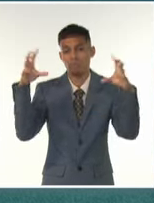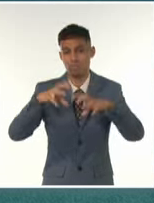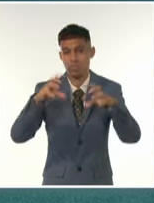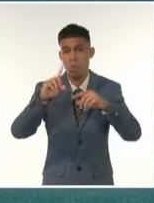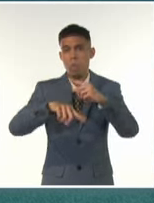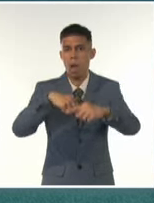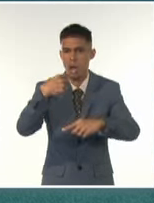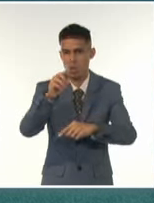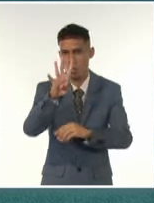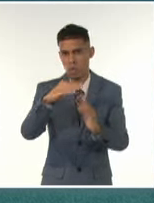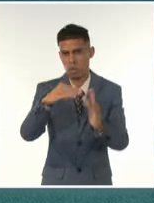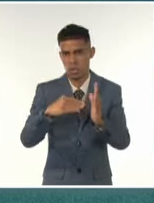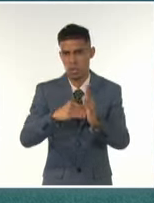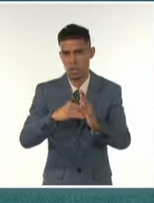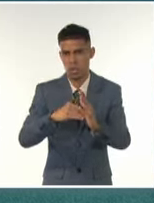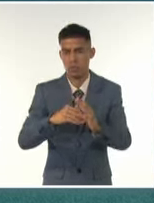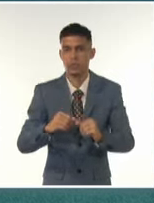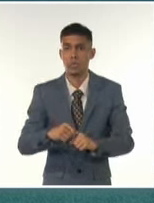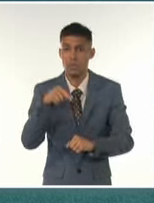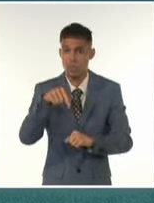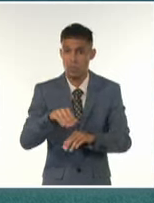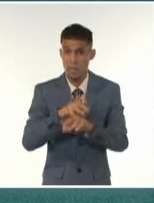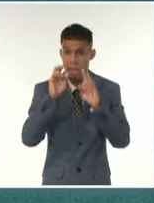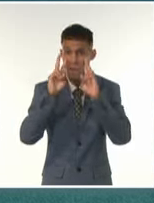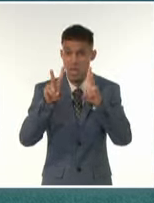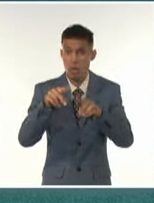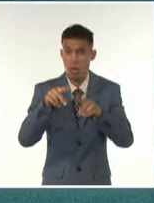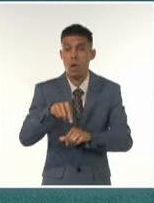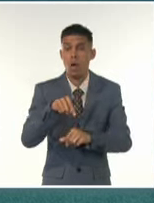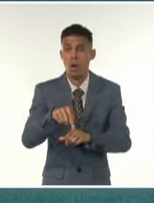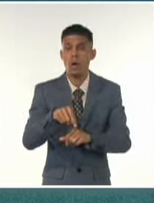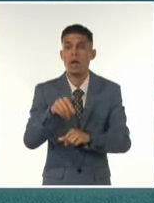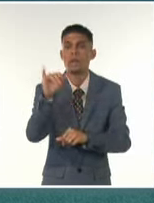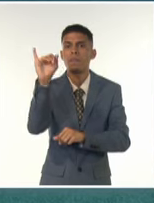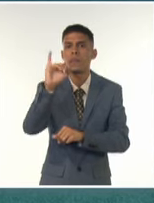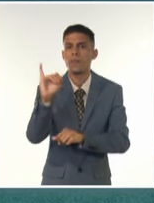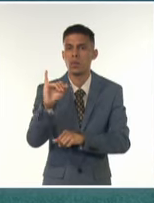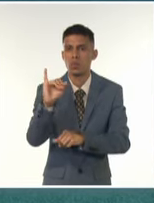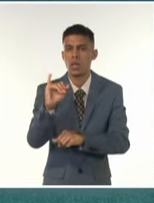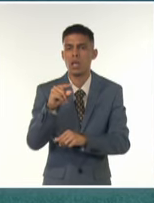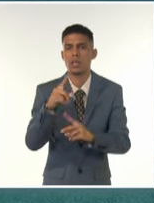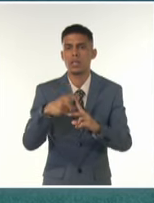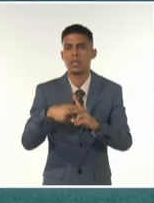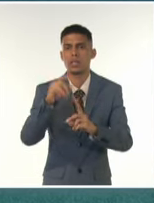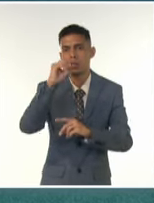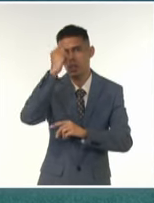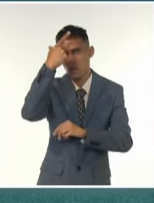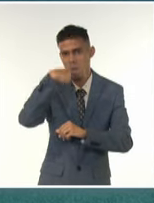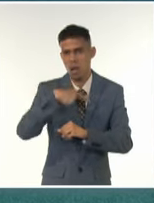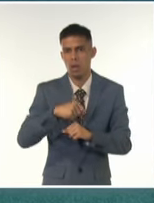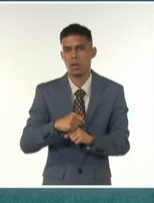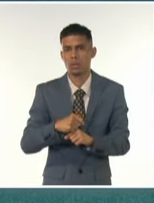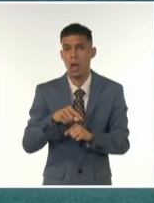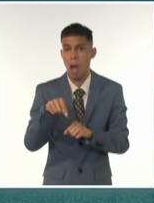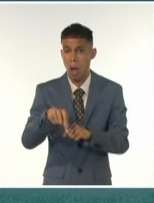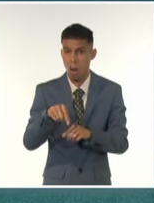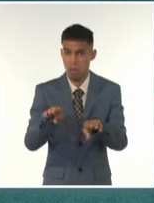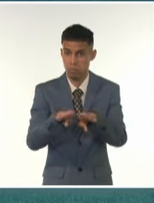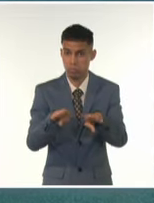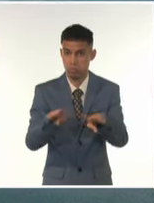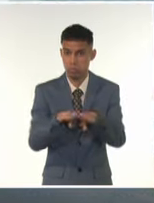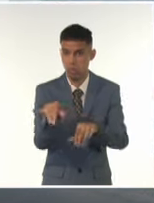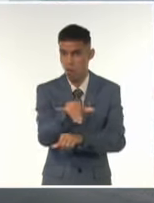a esta hora se enfrentan ciego Dávila e industriales en el parque latinoamericano juego que marcha empatado a seis carreras en el cuarto